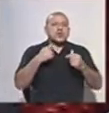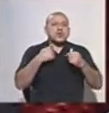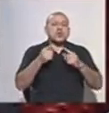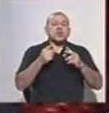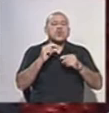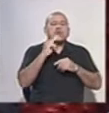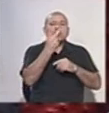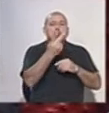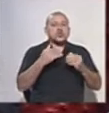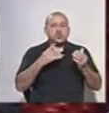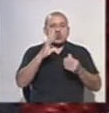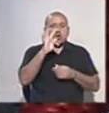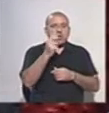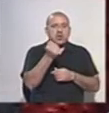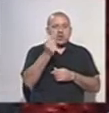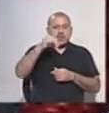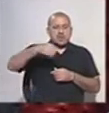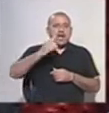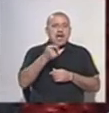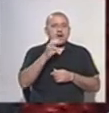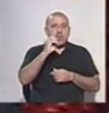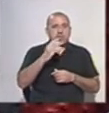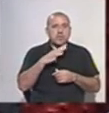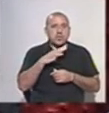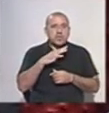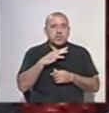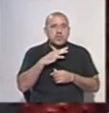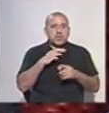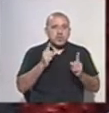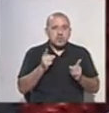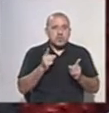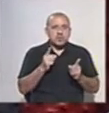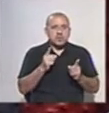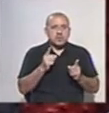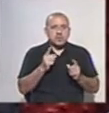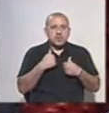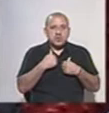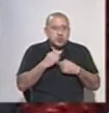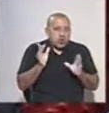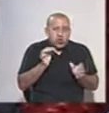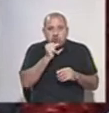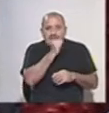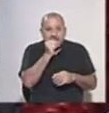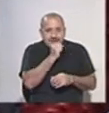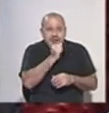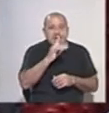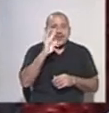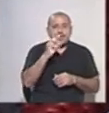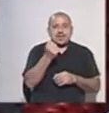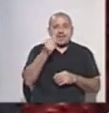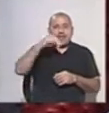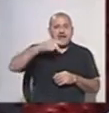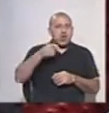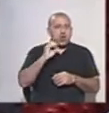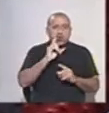par de tangos. Mirá que somos yo, soy un murguita cantando un tango. Es clarísimo, no soy un cantor de tango, ni lo pretendo ser.